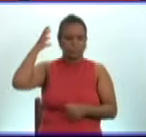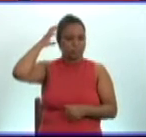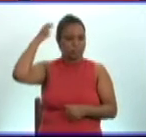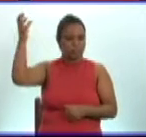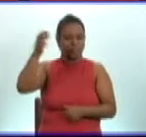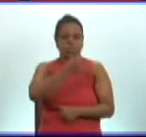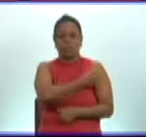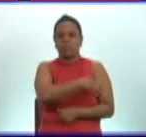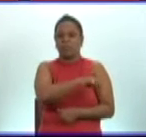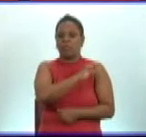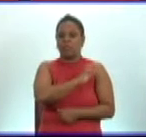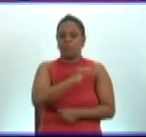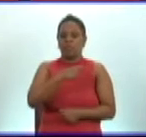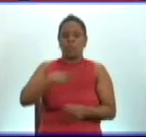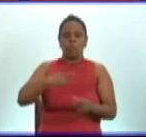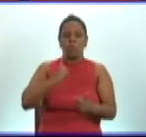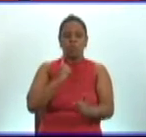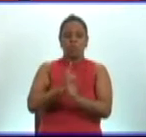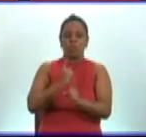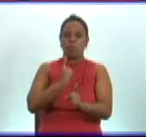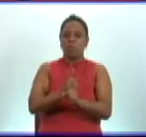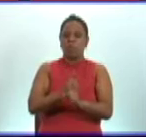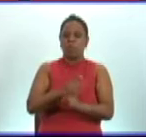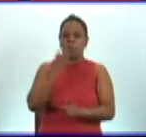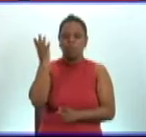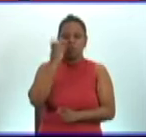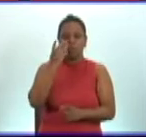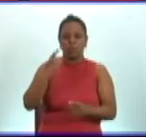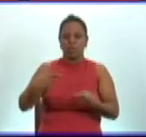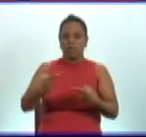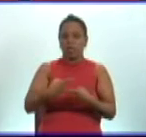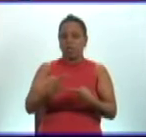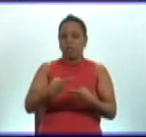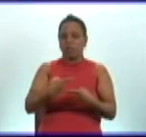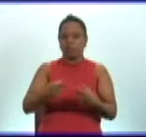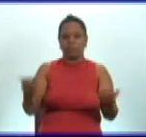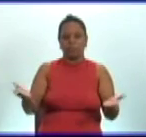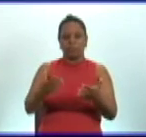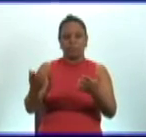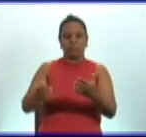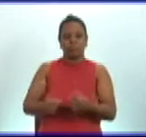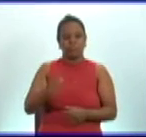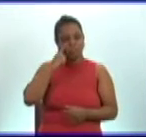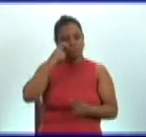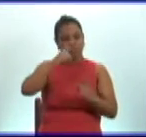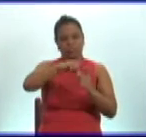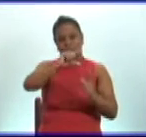ese auge revolucionario. Por tanto, sin más preámbulos, te propongo entonces que veamos el tema del encuentro de hoy.